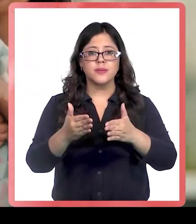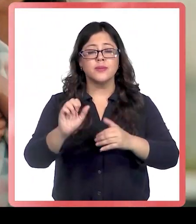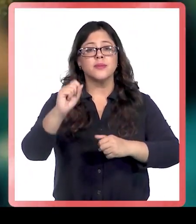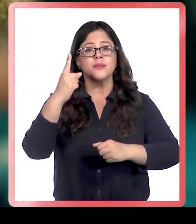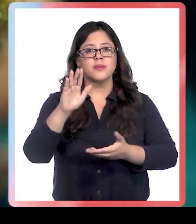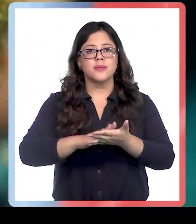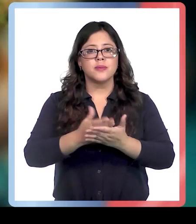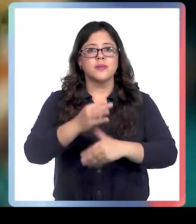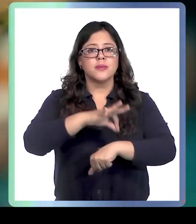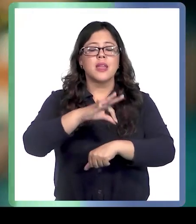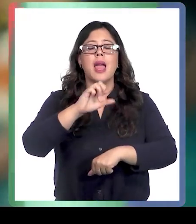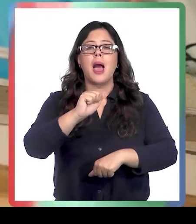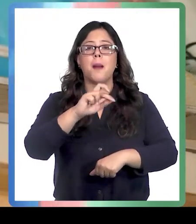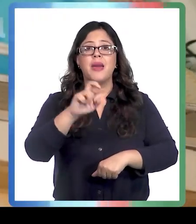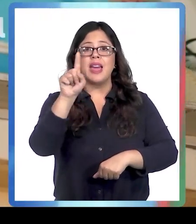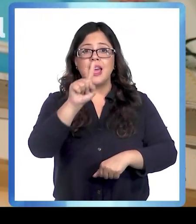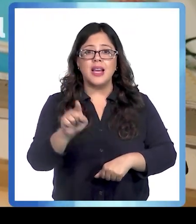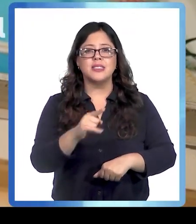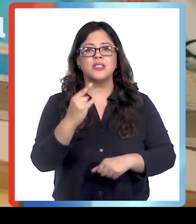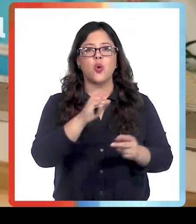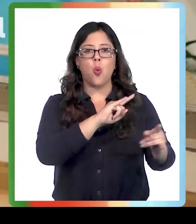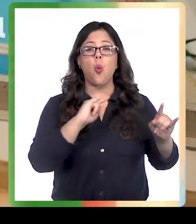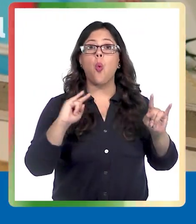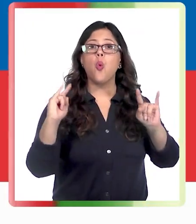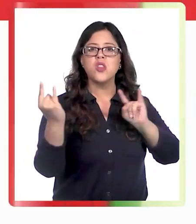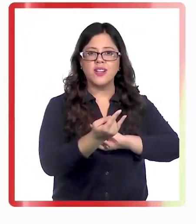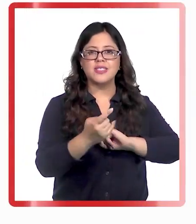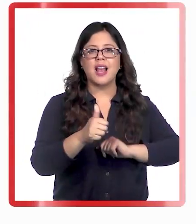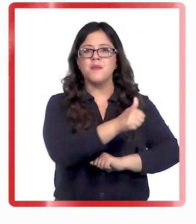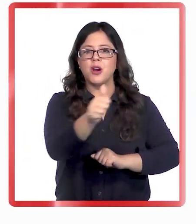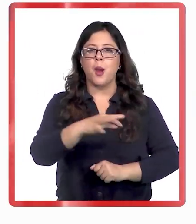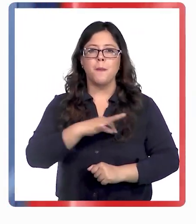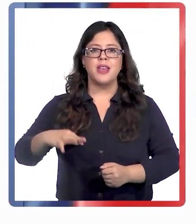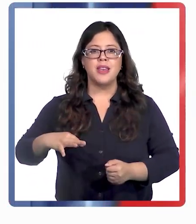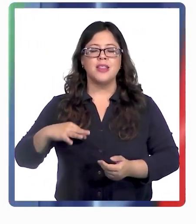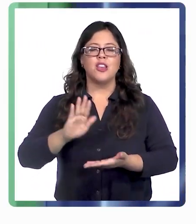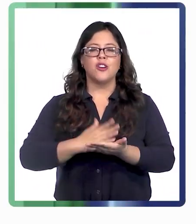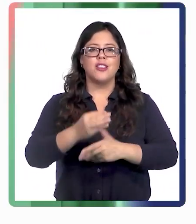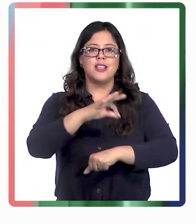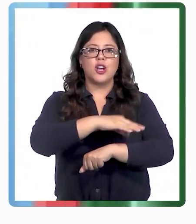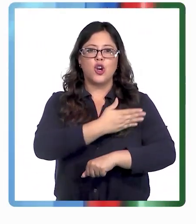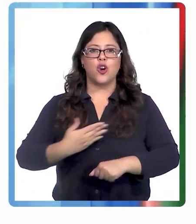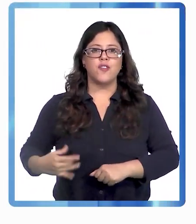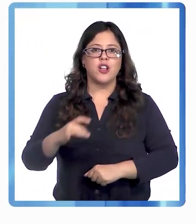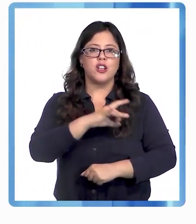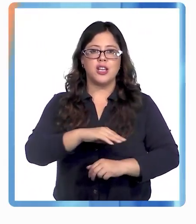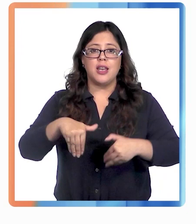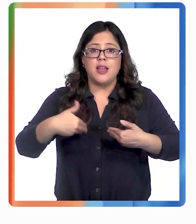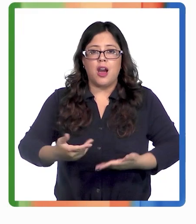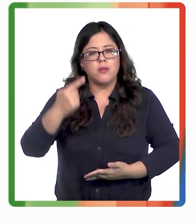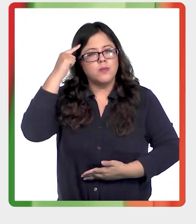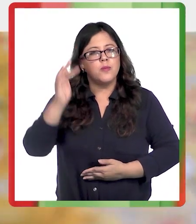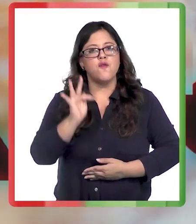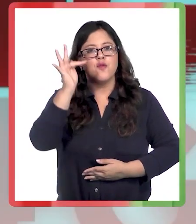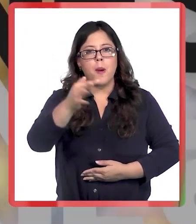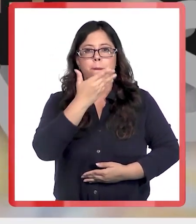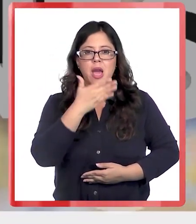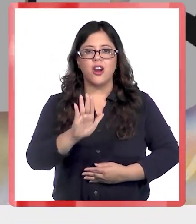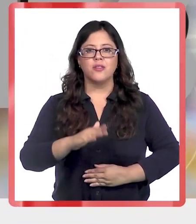de Salud, APS Universal, toda la vida junto a ti. Ministerio de Salud, Gobierno de Chile, presentes por un mejor